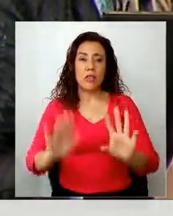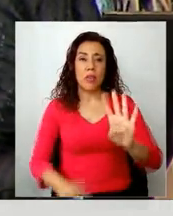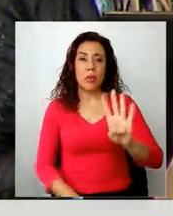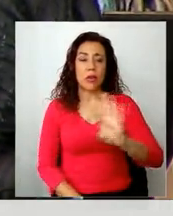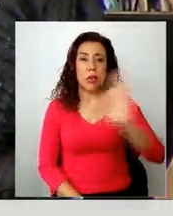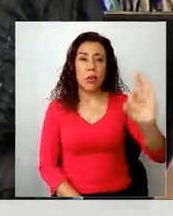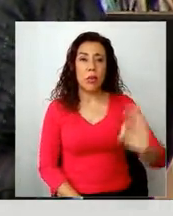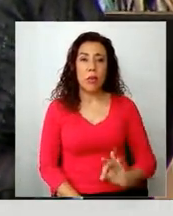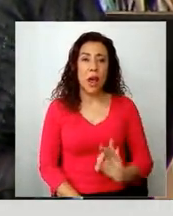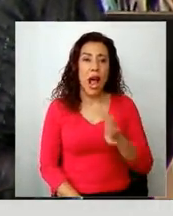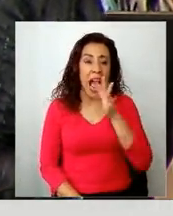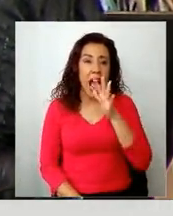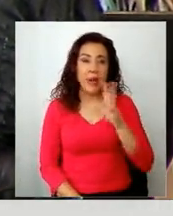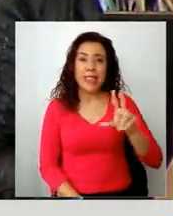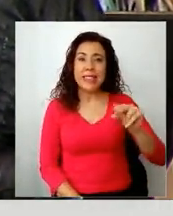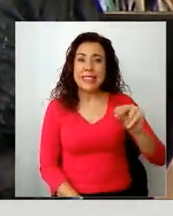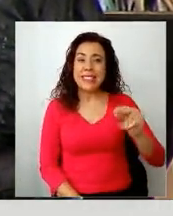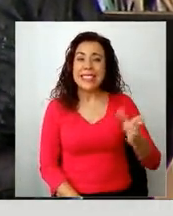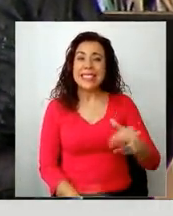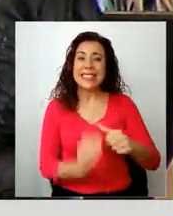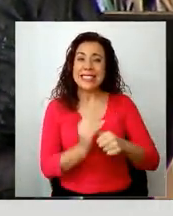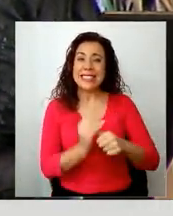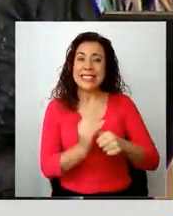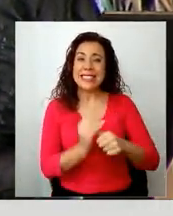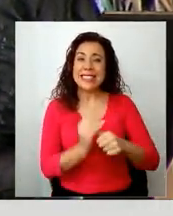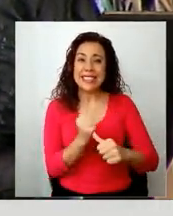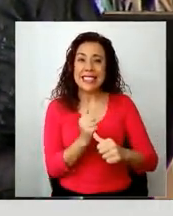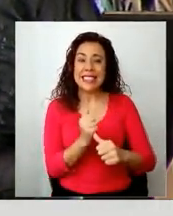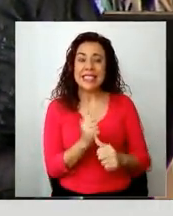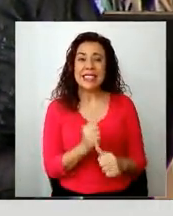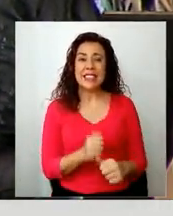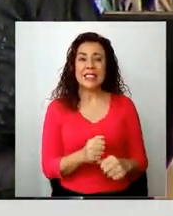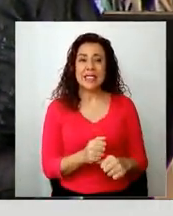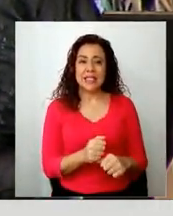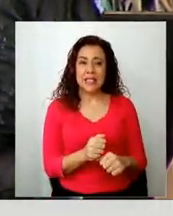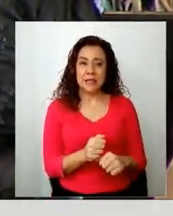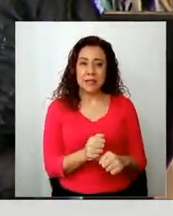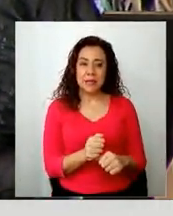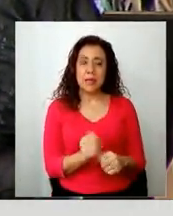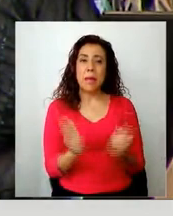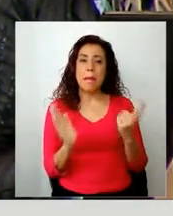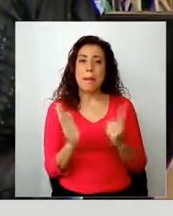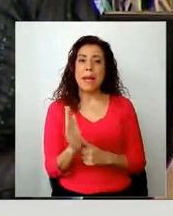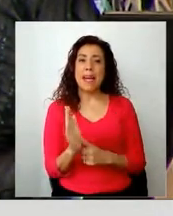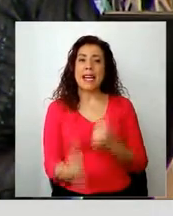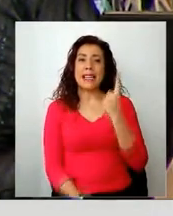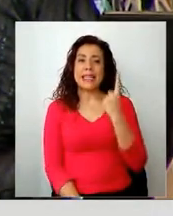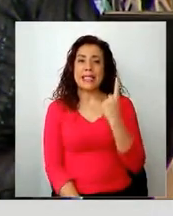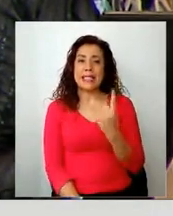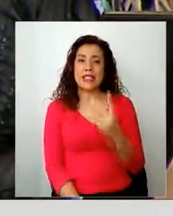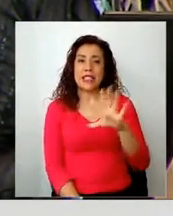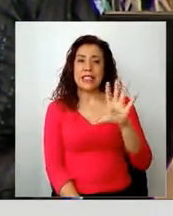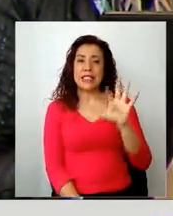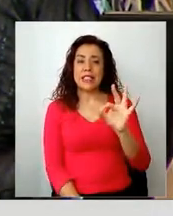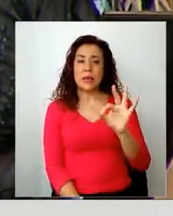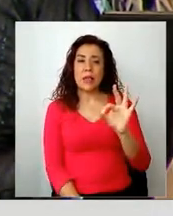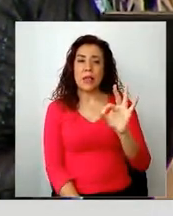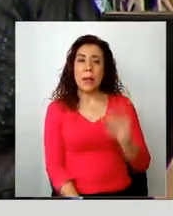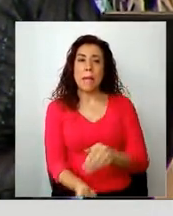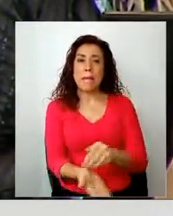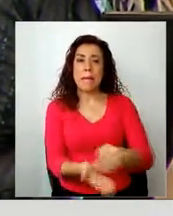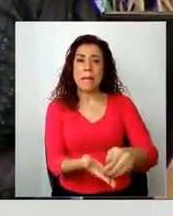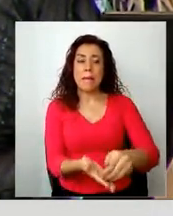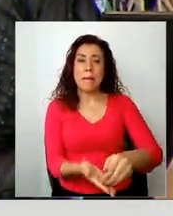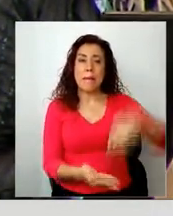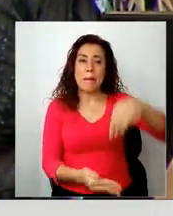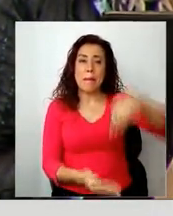servidas más de 1.150 millones de metros cúbicos de